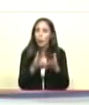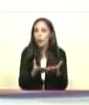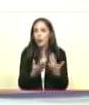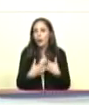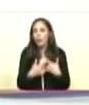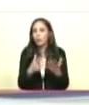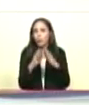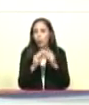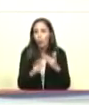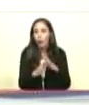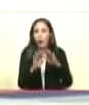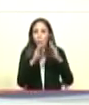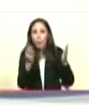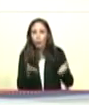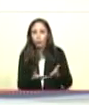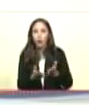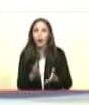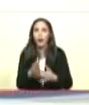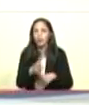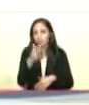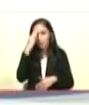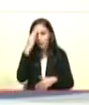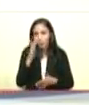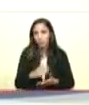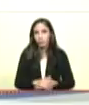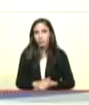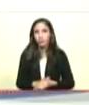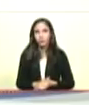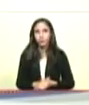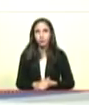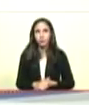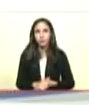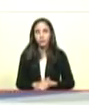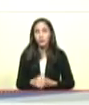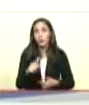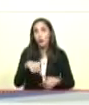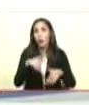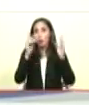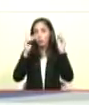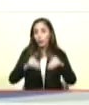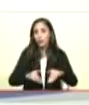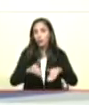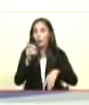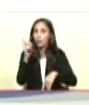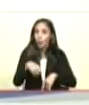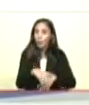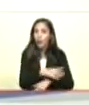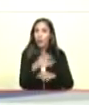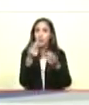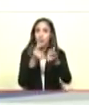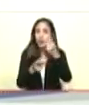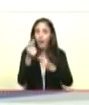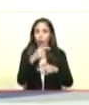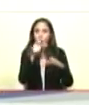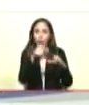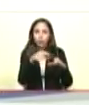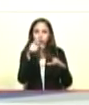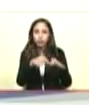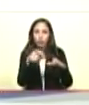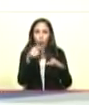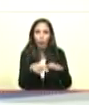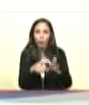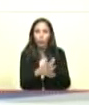mundial. Igualmente anuncio hoy, he decidido crear la tesorería de criptoactivos,